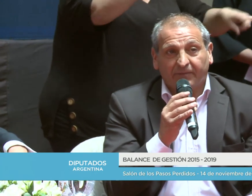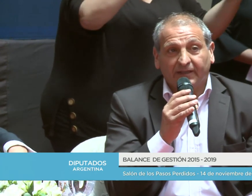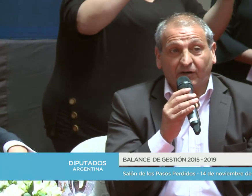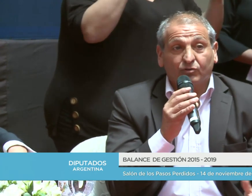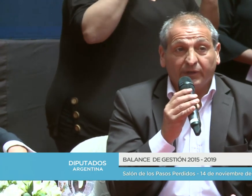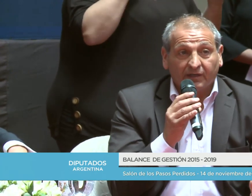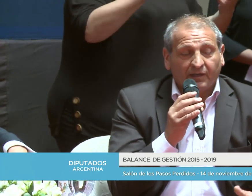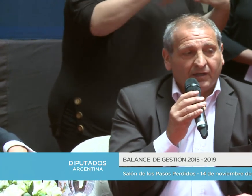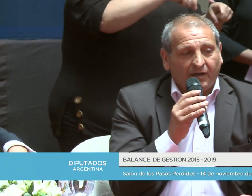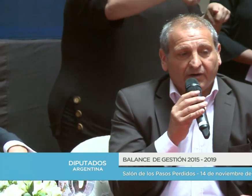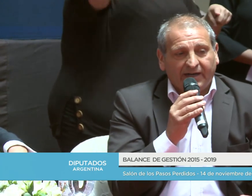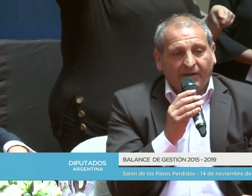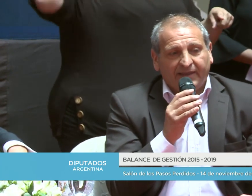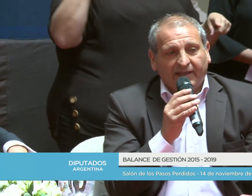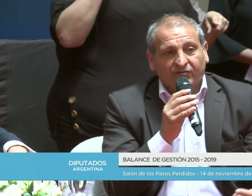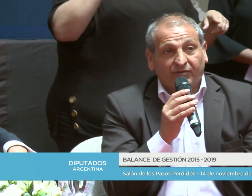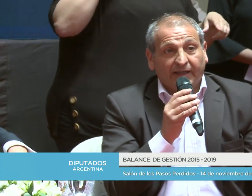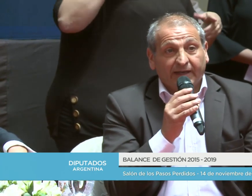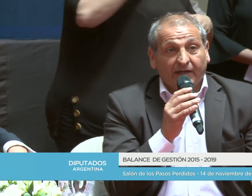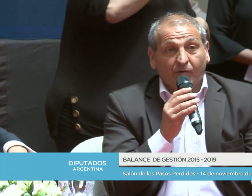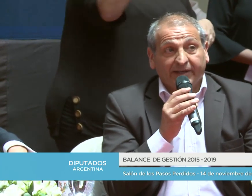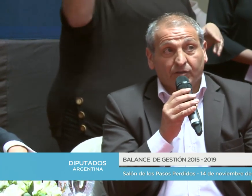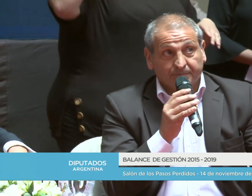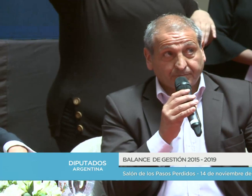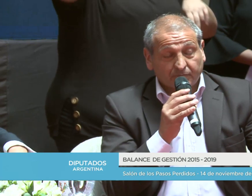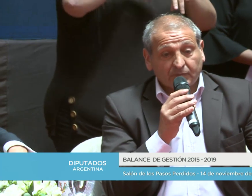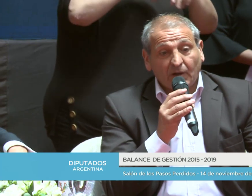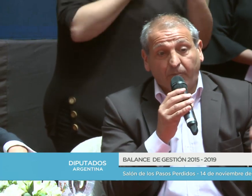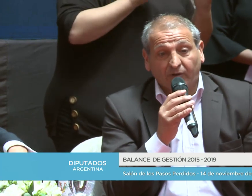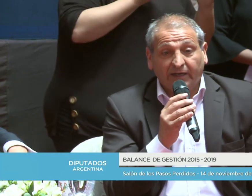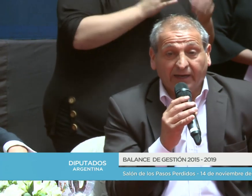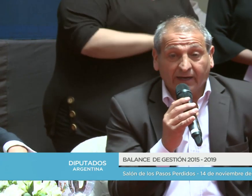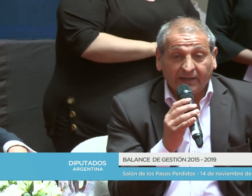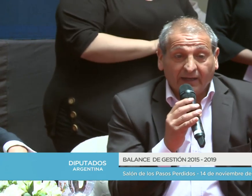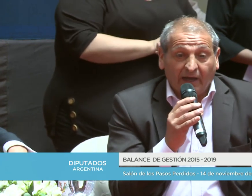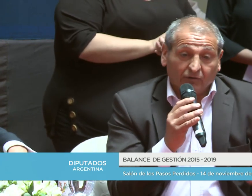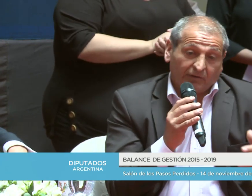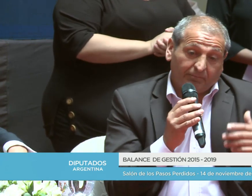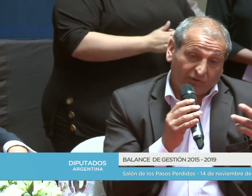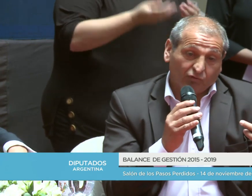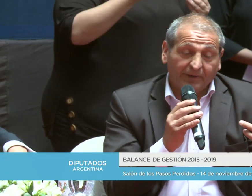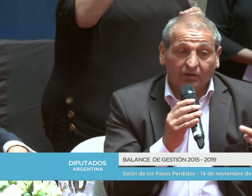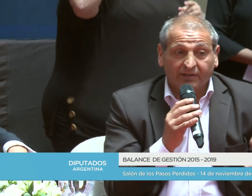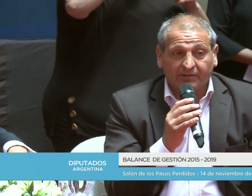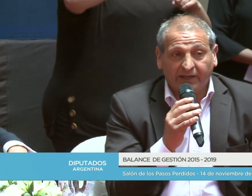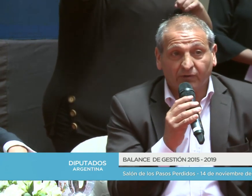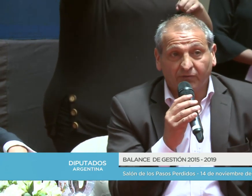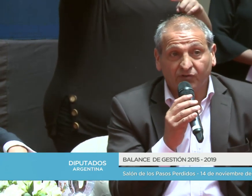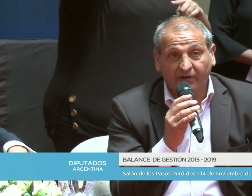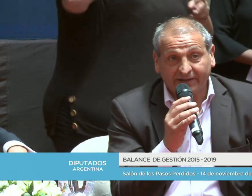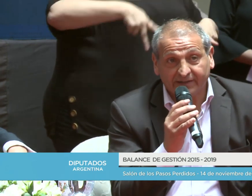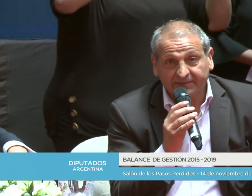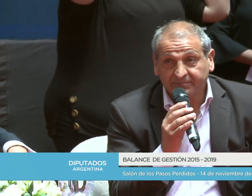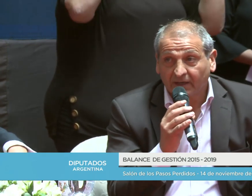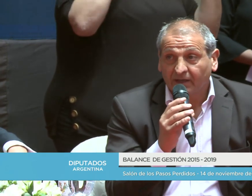los que permiten reconstruir lo que era la vida de la sociedad en aquel momento, porque en los pisos superiores era un